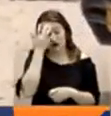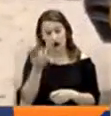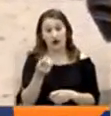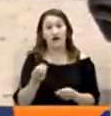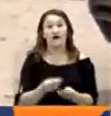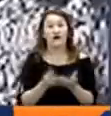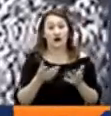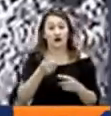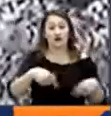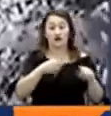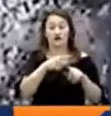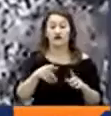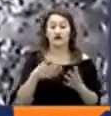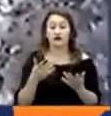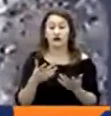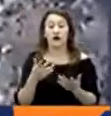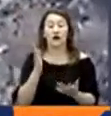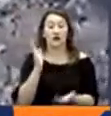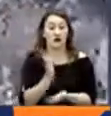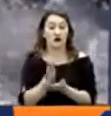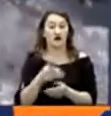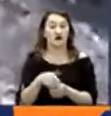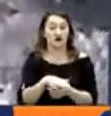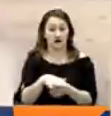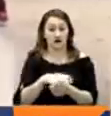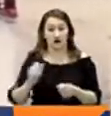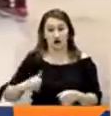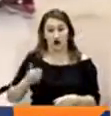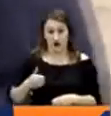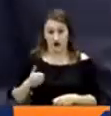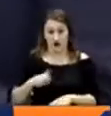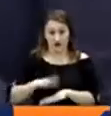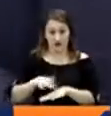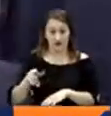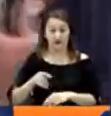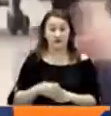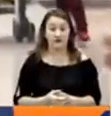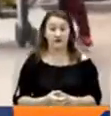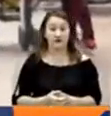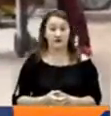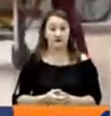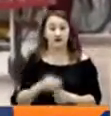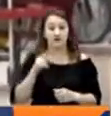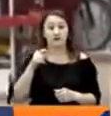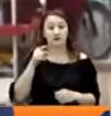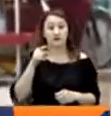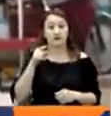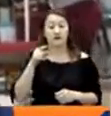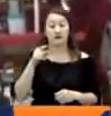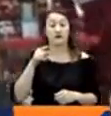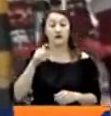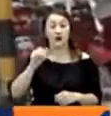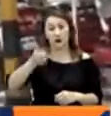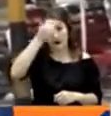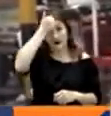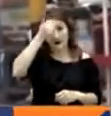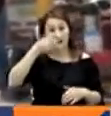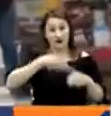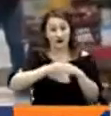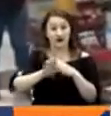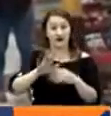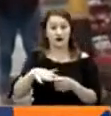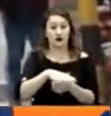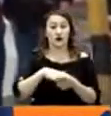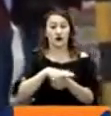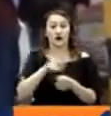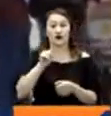visto involucrados en accidentes provocados por estos jóvenes. Permítame, lo voy a mostrar, José Fernando. Este es el semáforo de la entrada principal al barrio